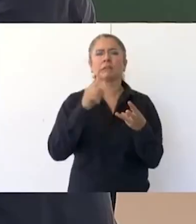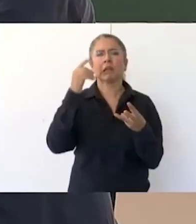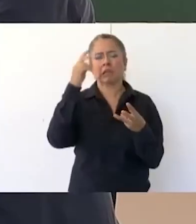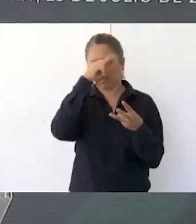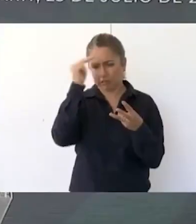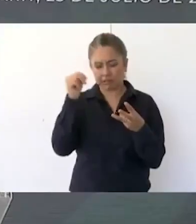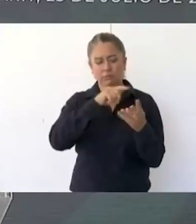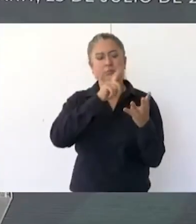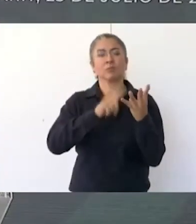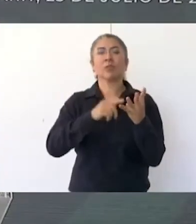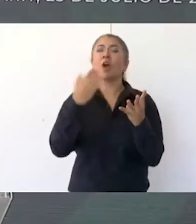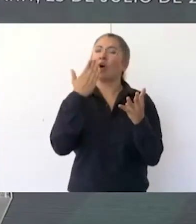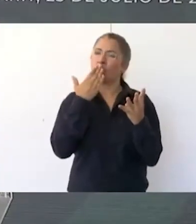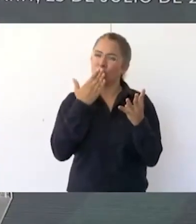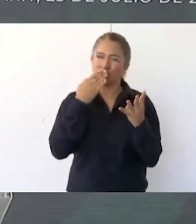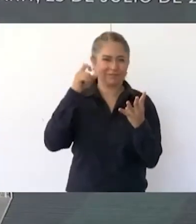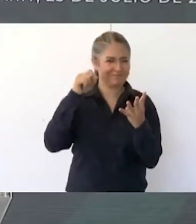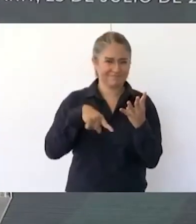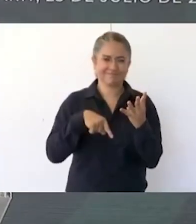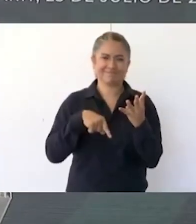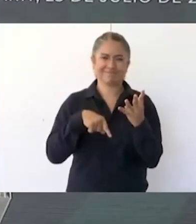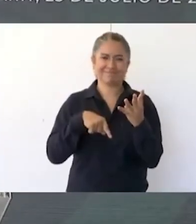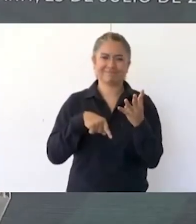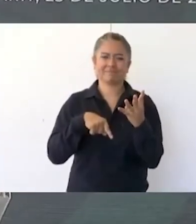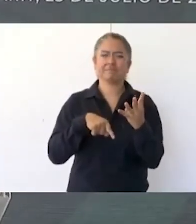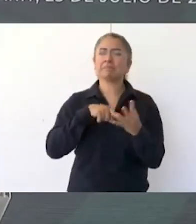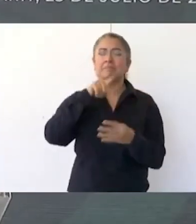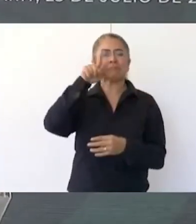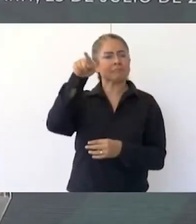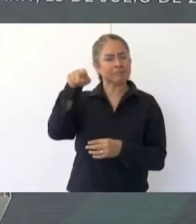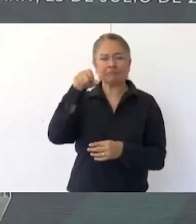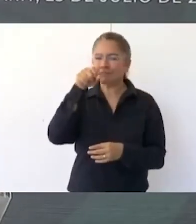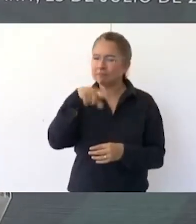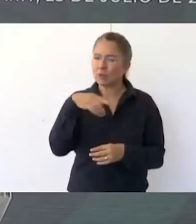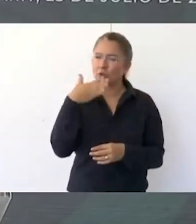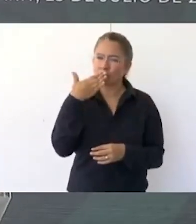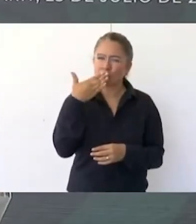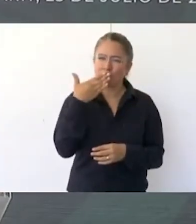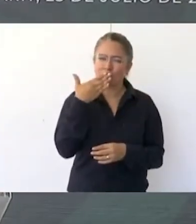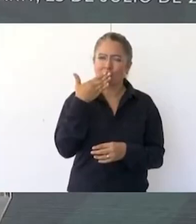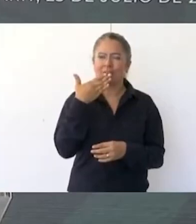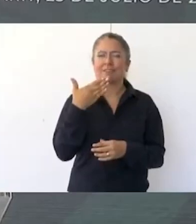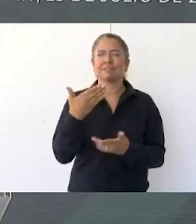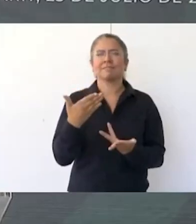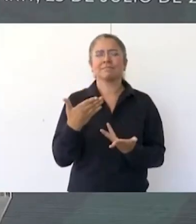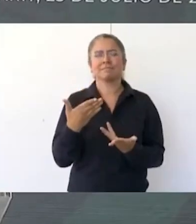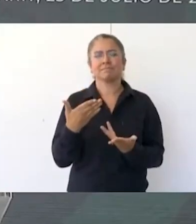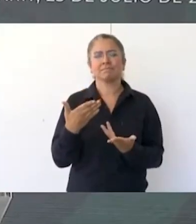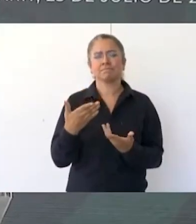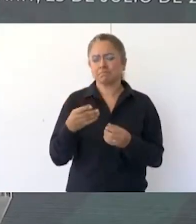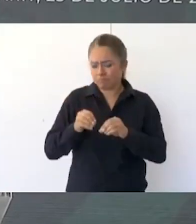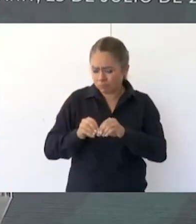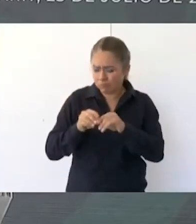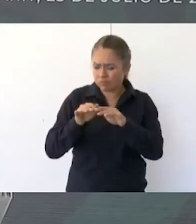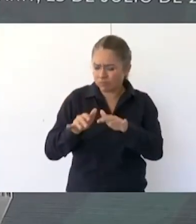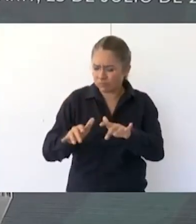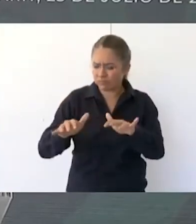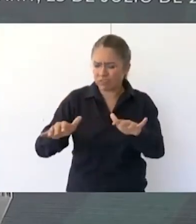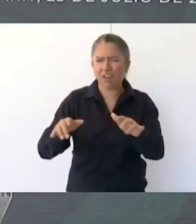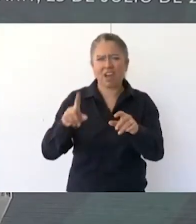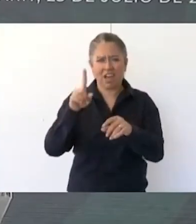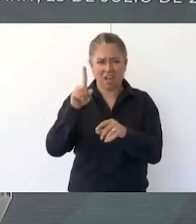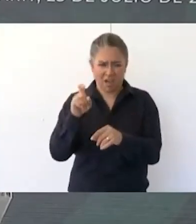Sonora, un distrito de riego que tiene una